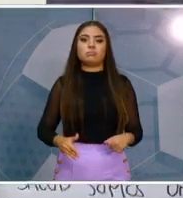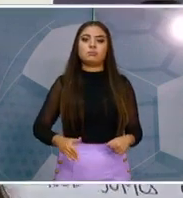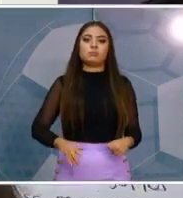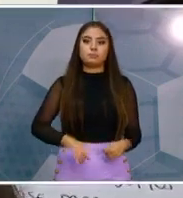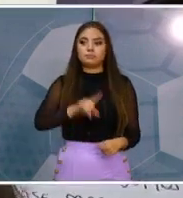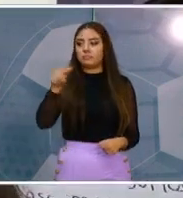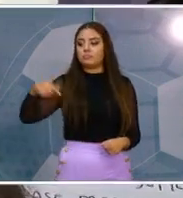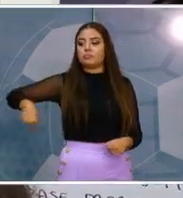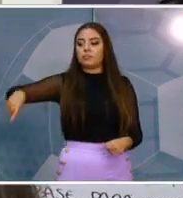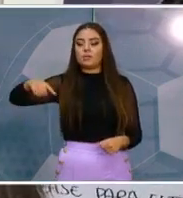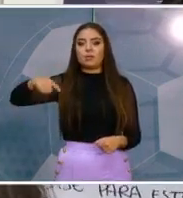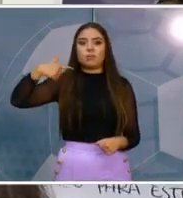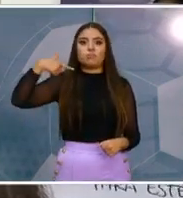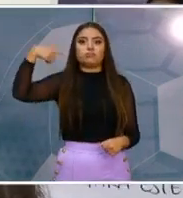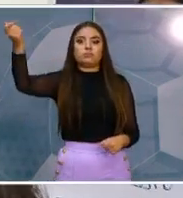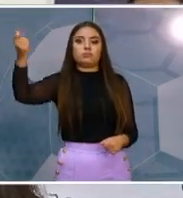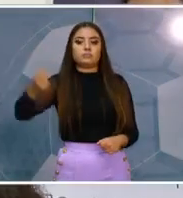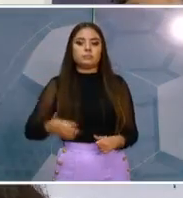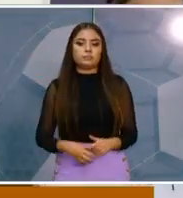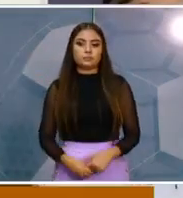lugar.